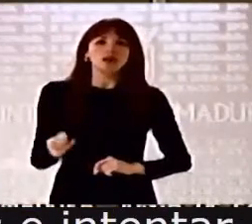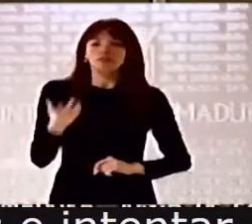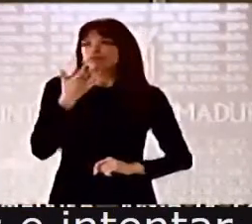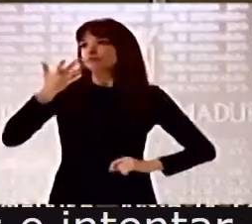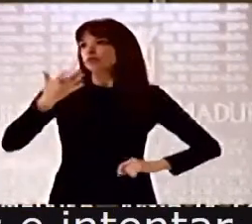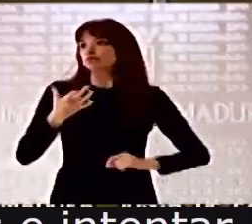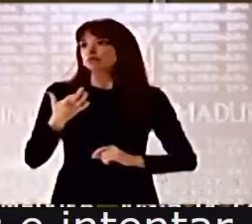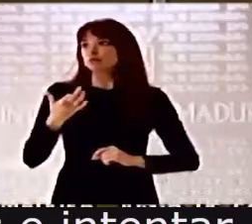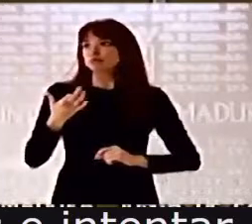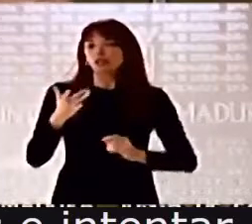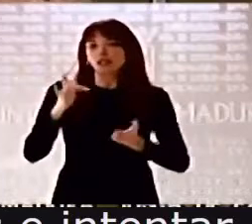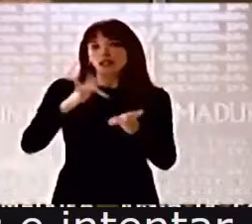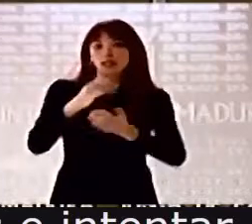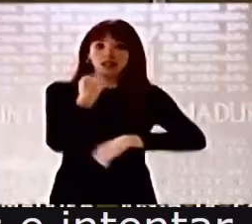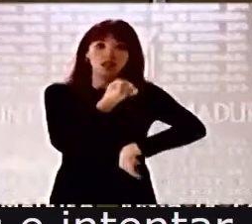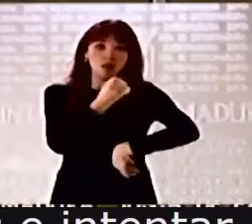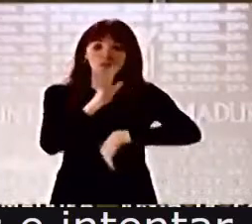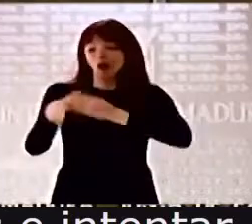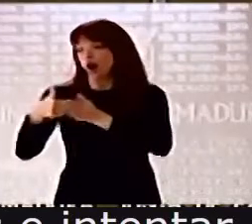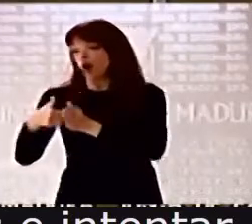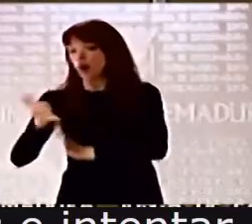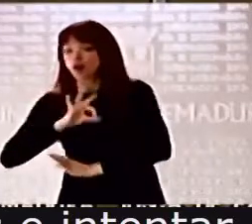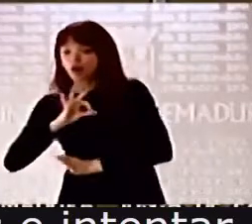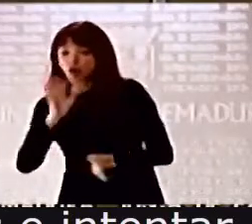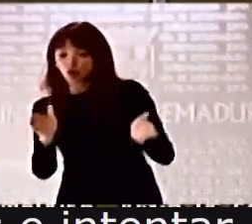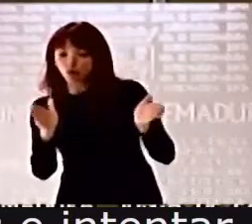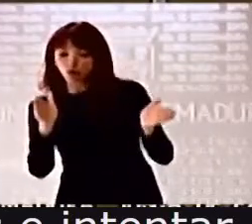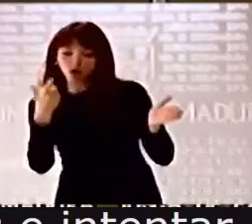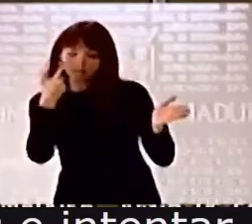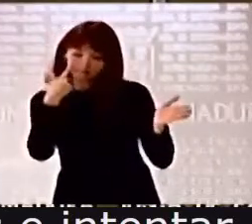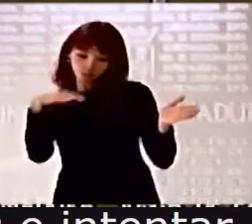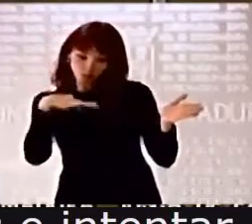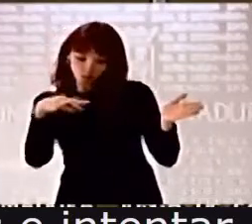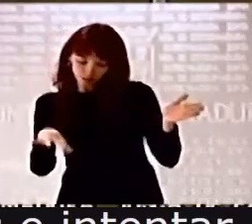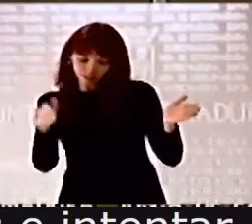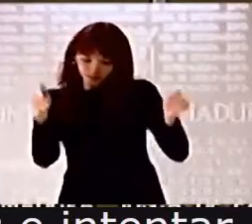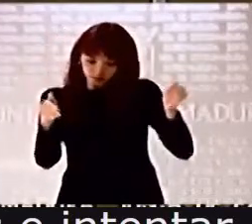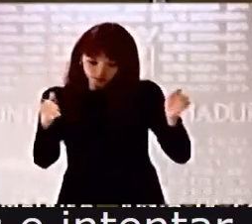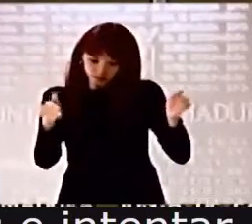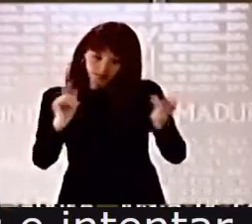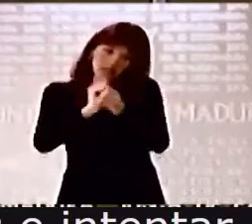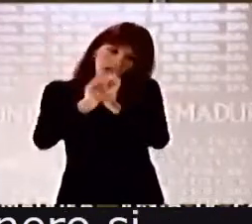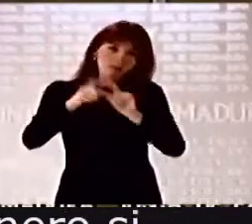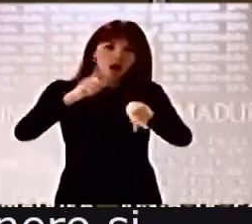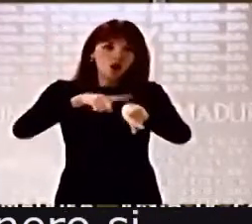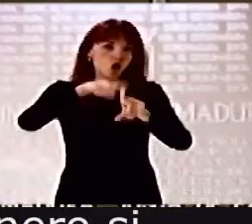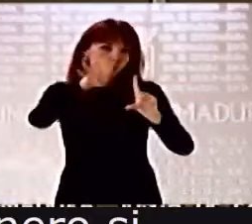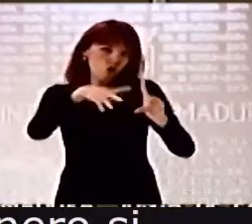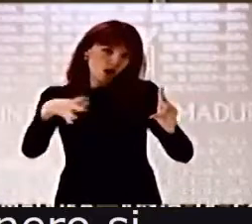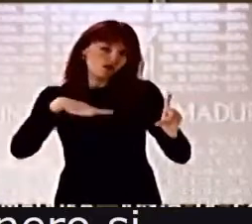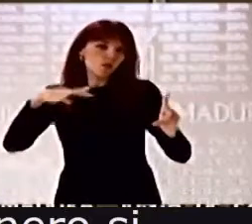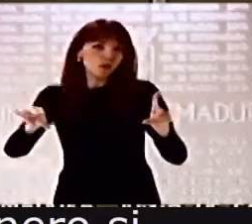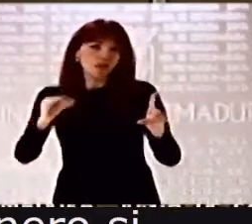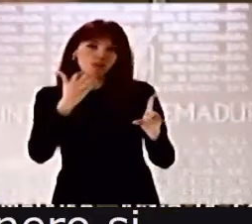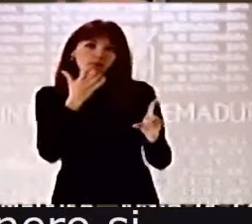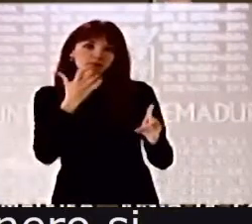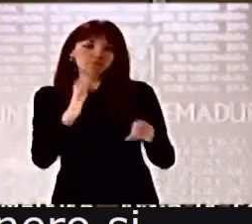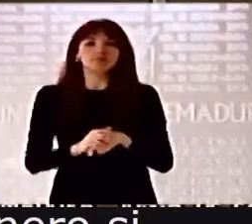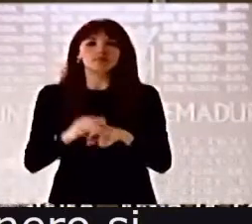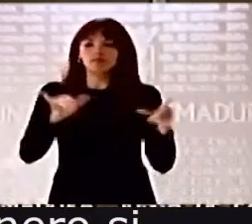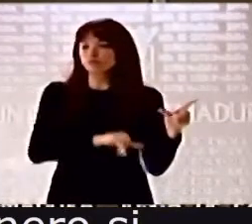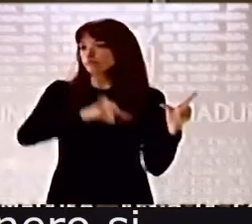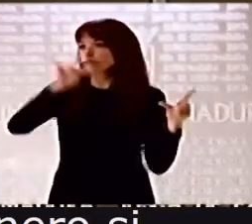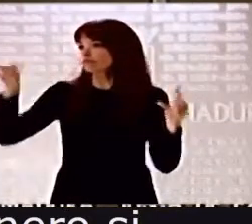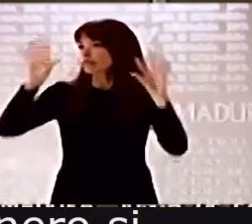hasta finales o mediados de enero, vamos a ver si podríamos a lo mejor durante ese tiempo intentar cambiar horario para que salgan a horas en las que la